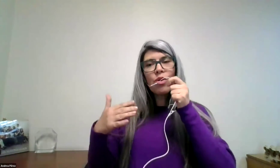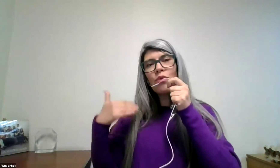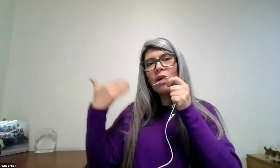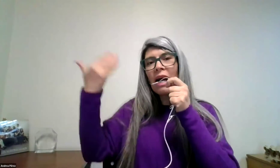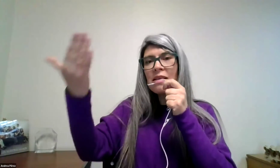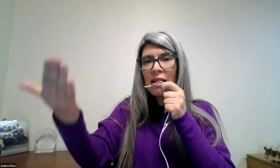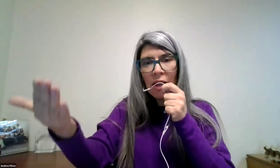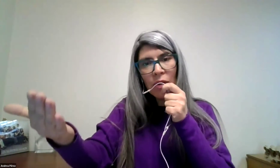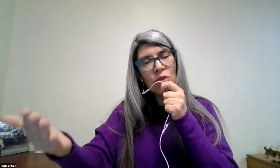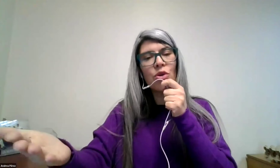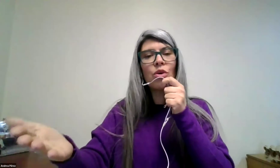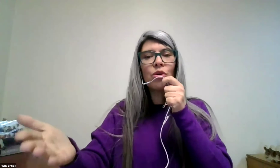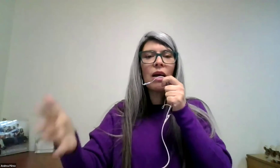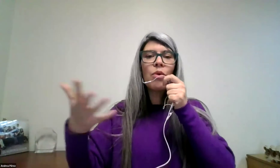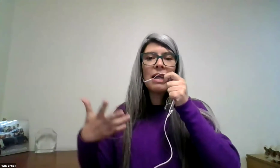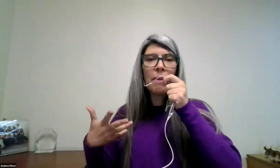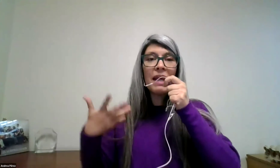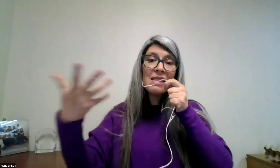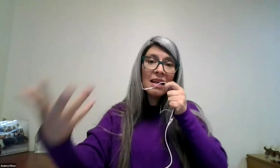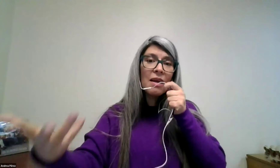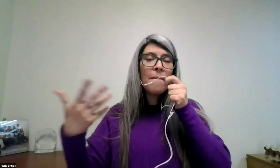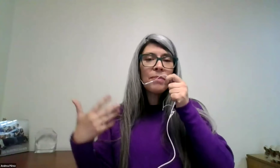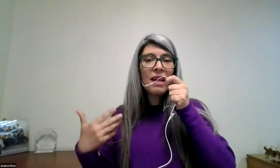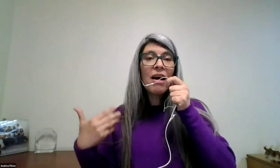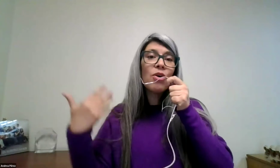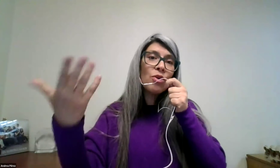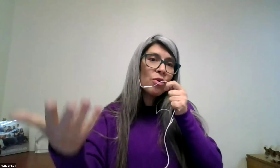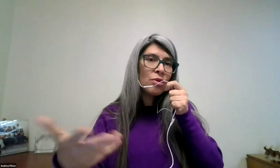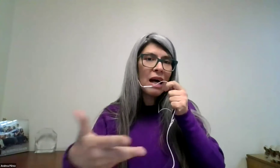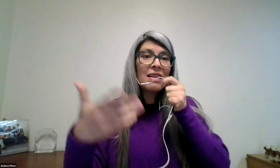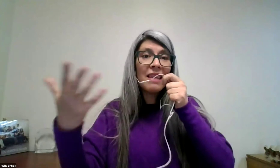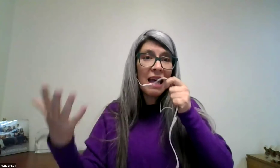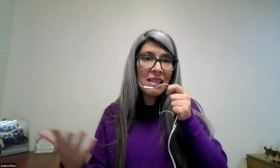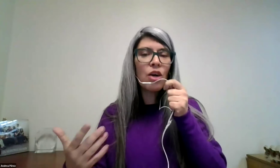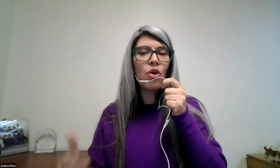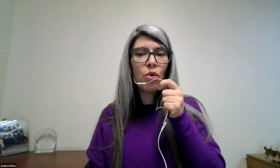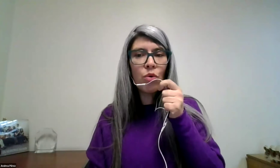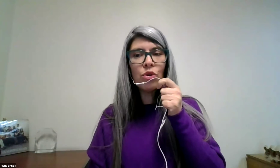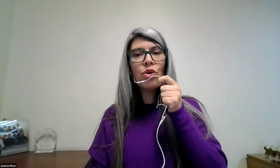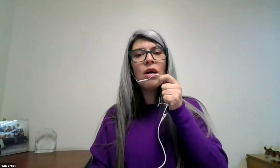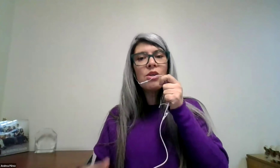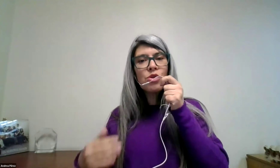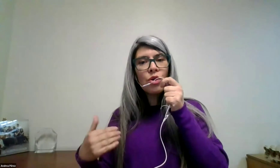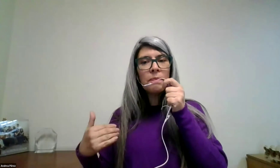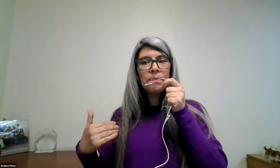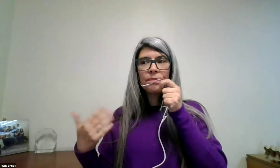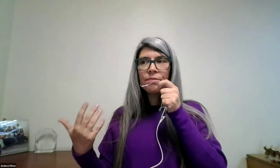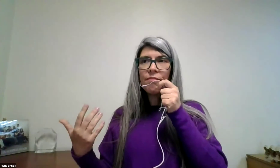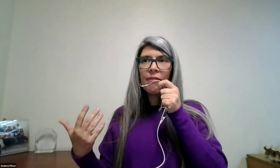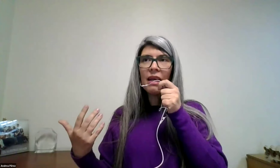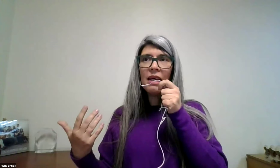coeducador sordo, buscar si hay educador sordo en otra escuela y también hacer trabajo o actividades en conjunto.